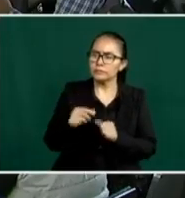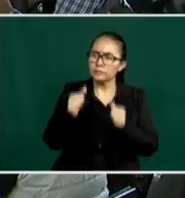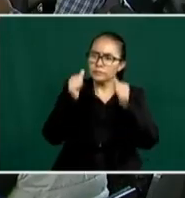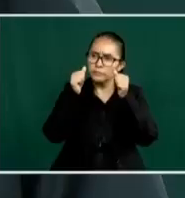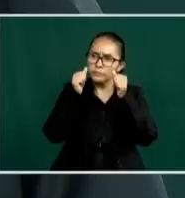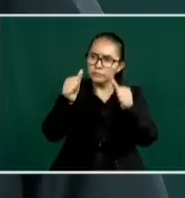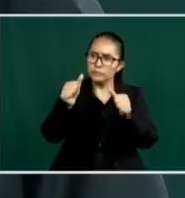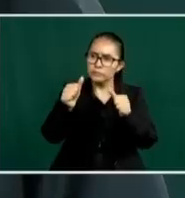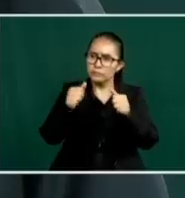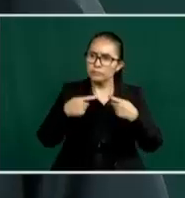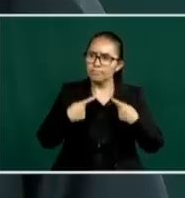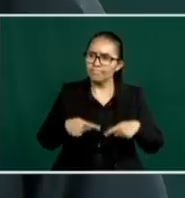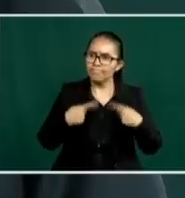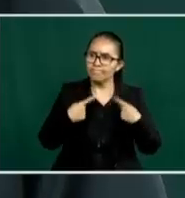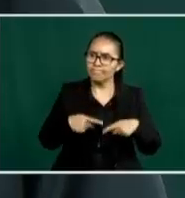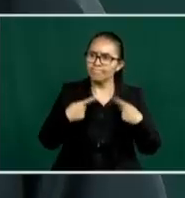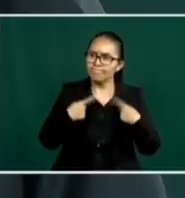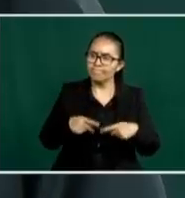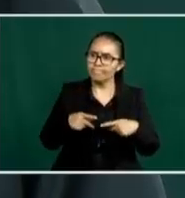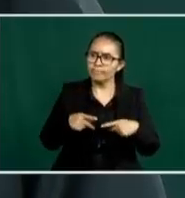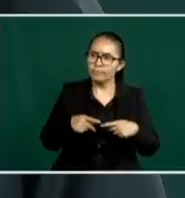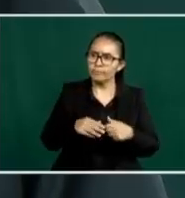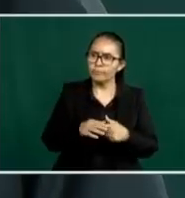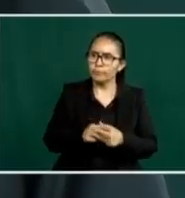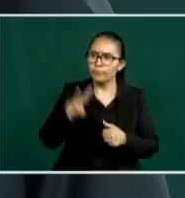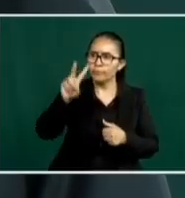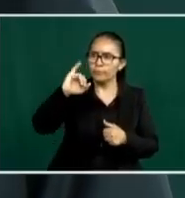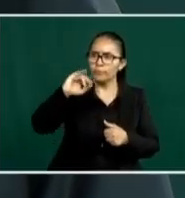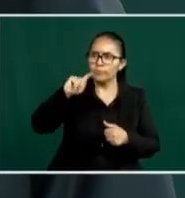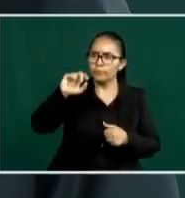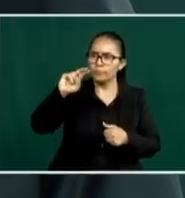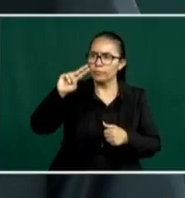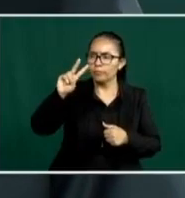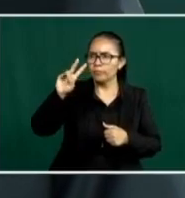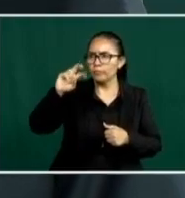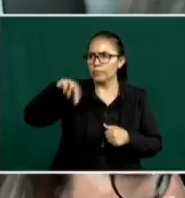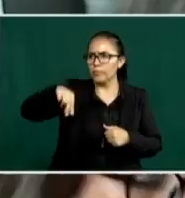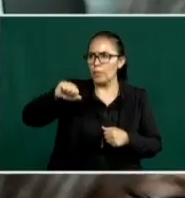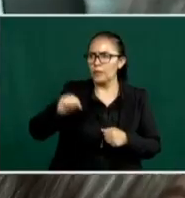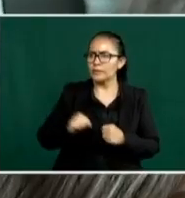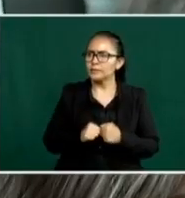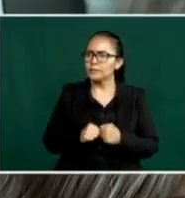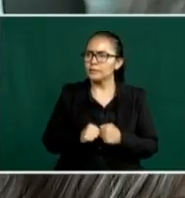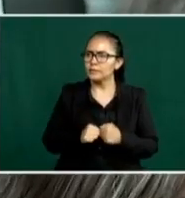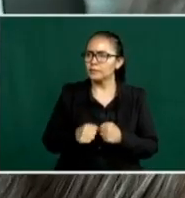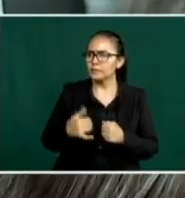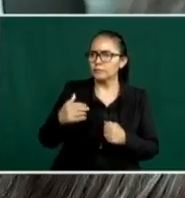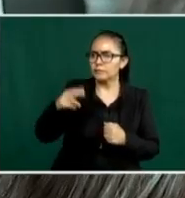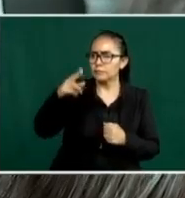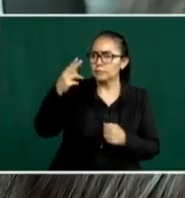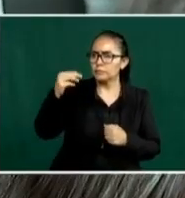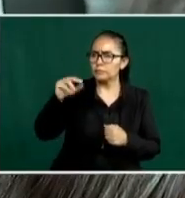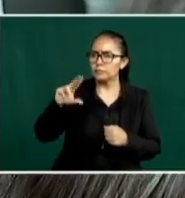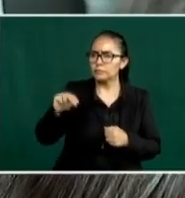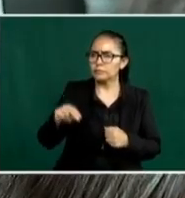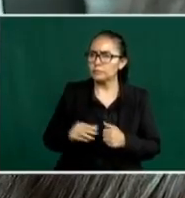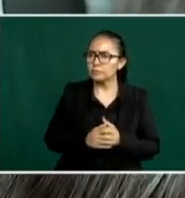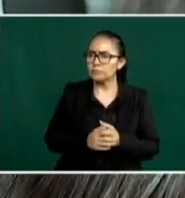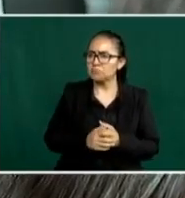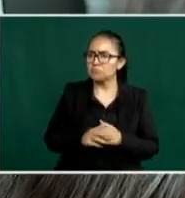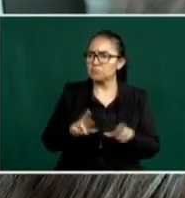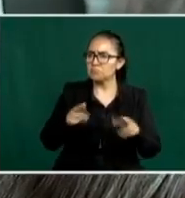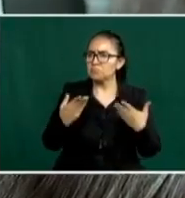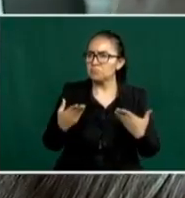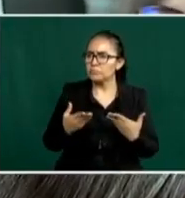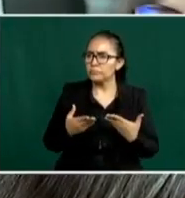víctimas lo lleva a la FGR de aquí, la delegación de Nayarit, y no se los recibieron. O